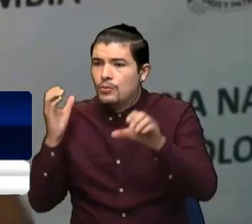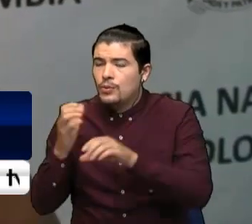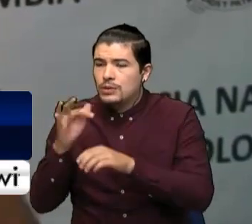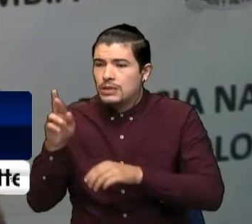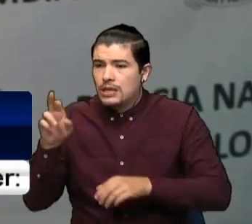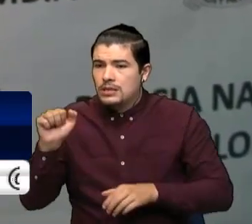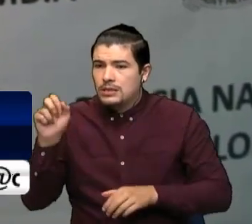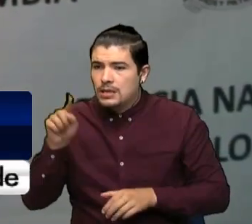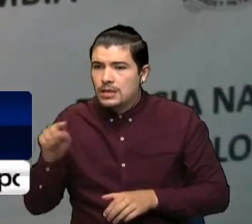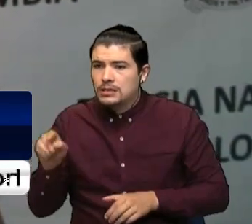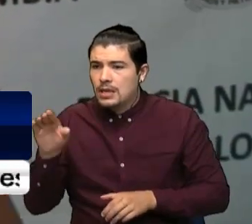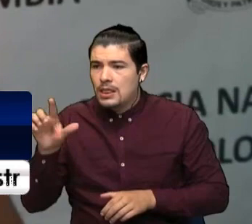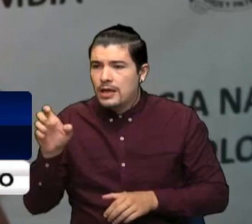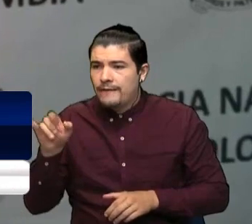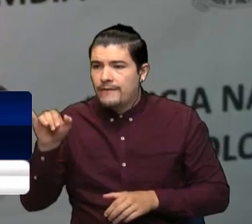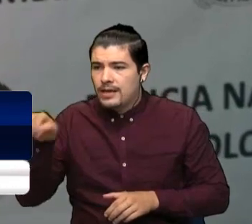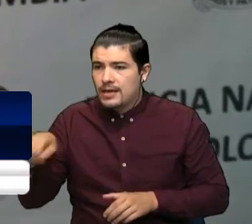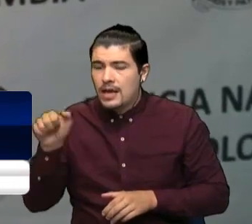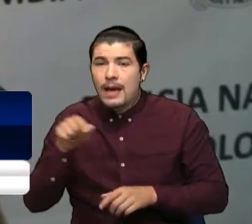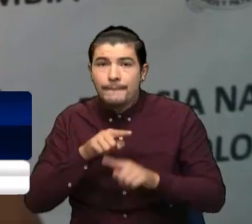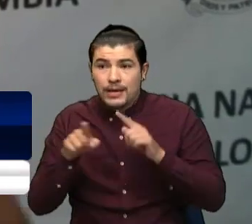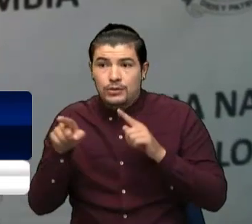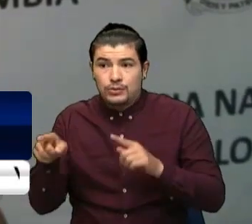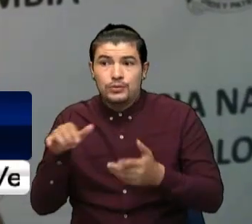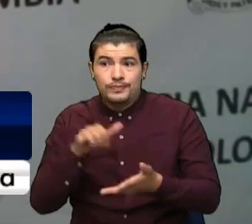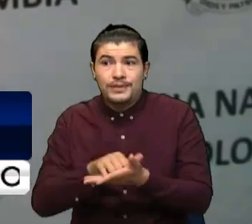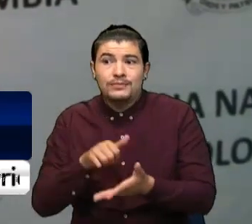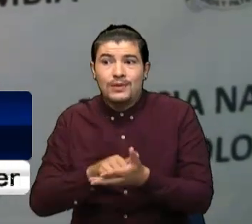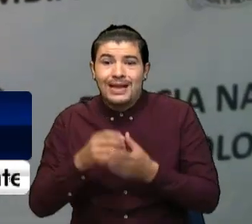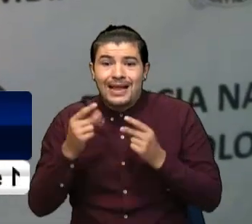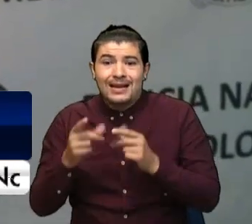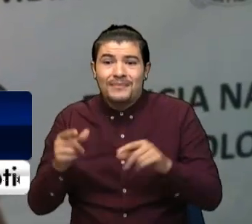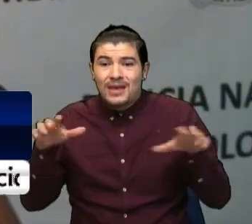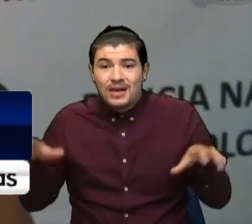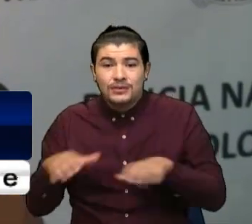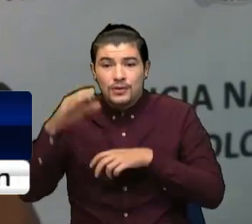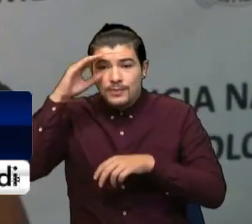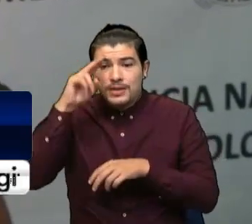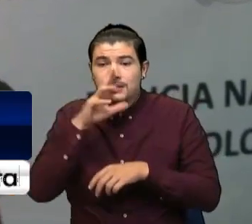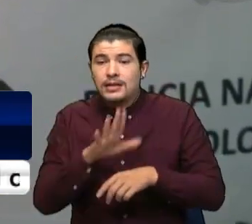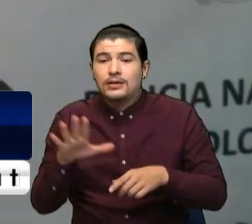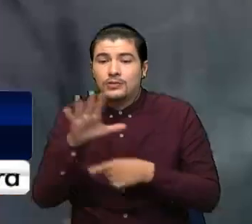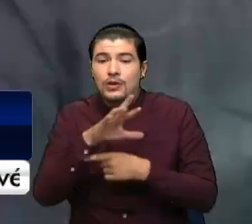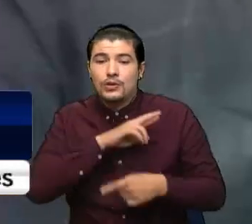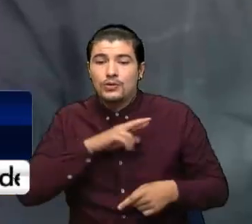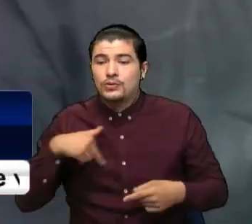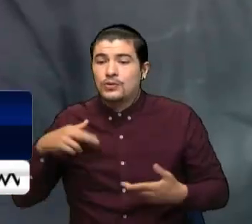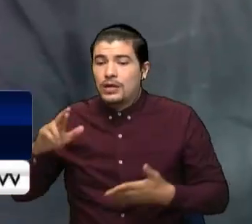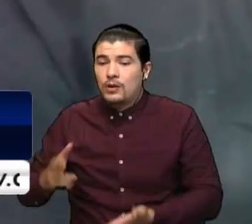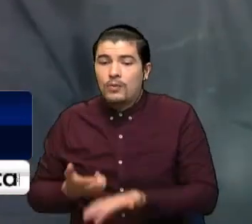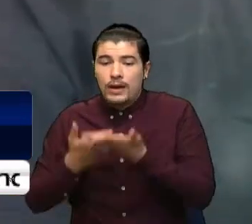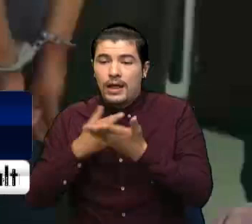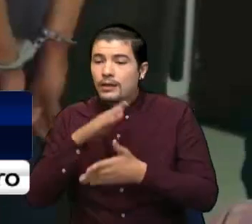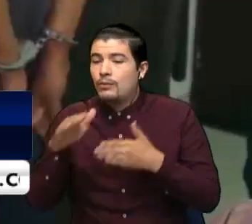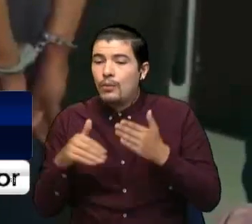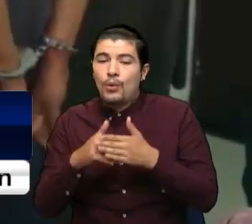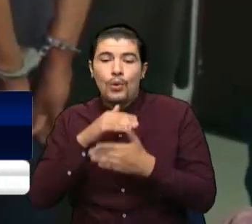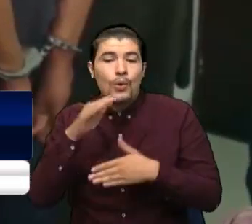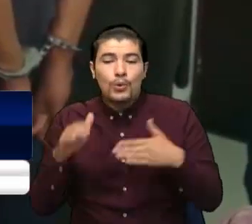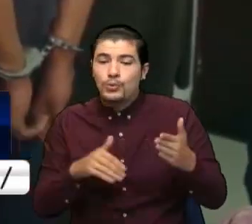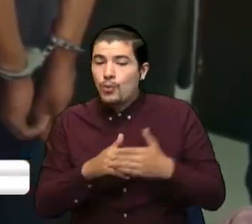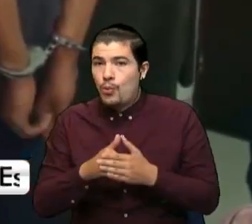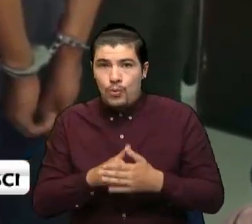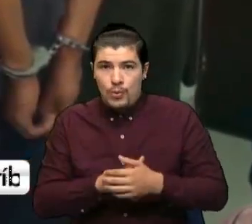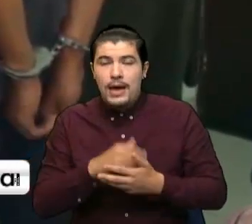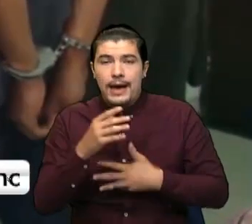por el acción de la policía la rápida acción de la policía recuperamos todo todo todo los dos sujetos fueron presentados